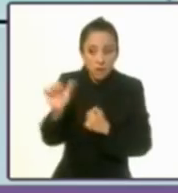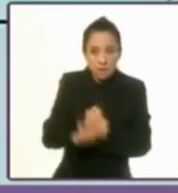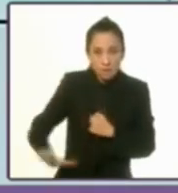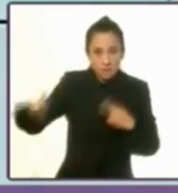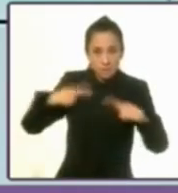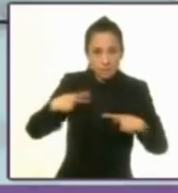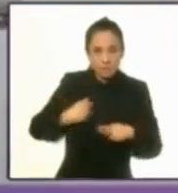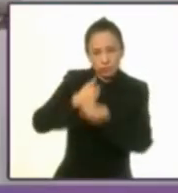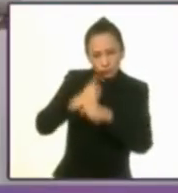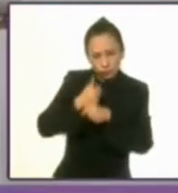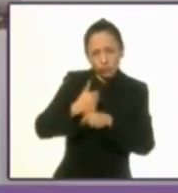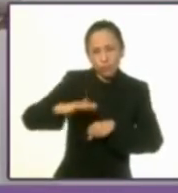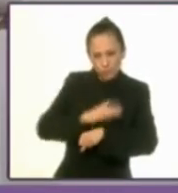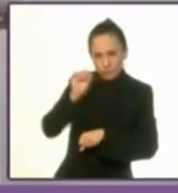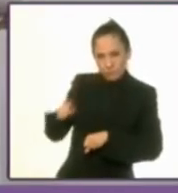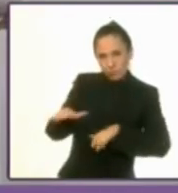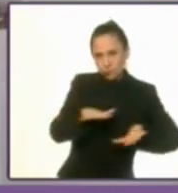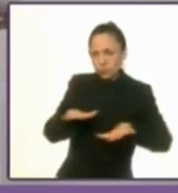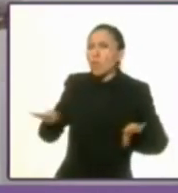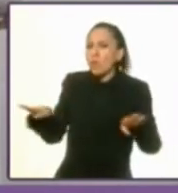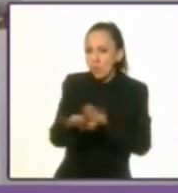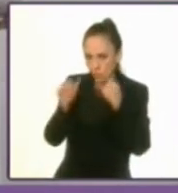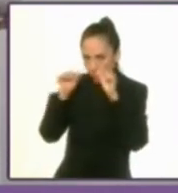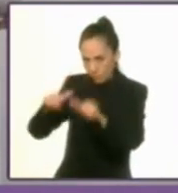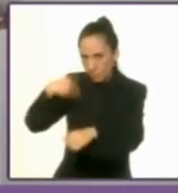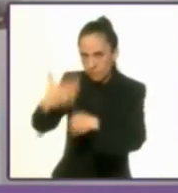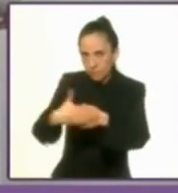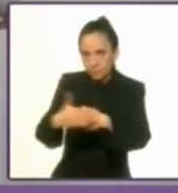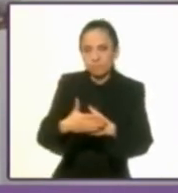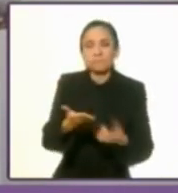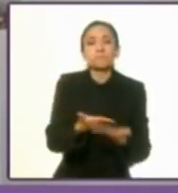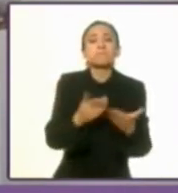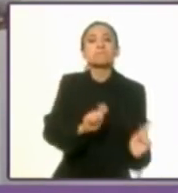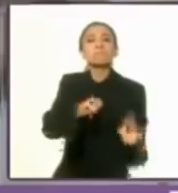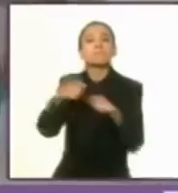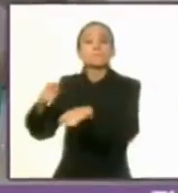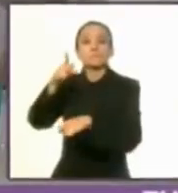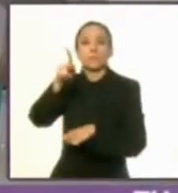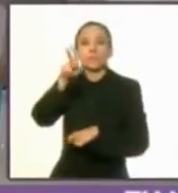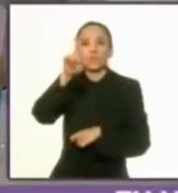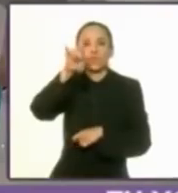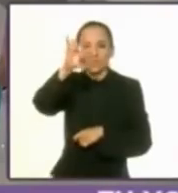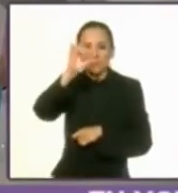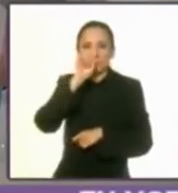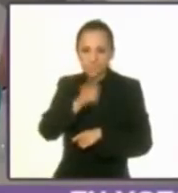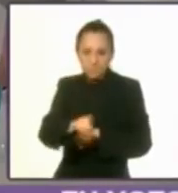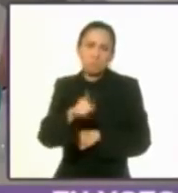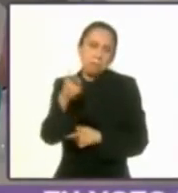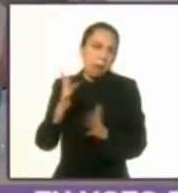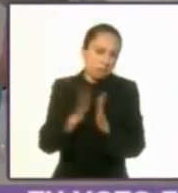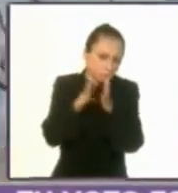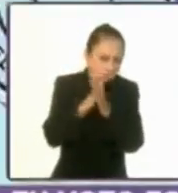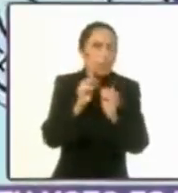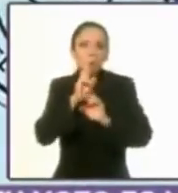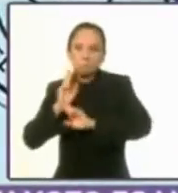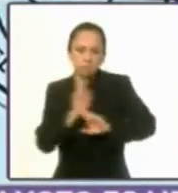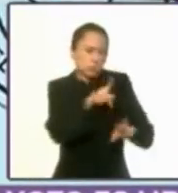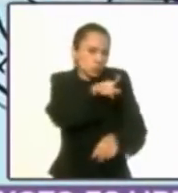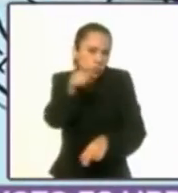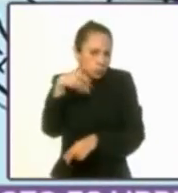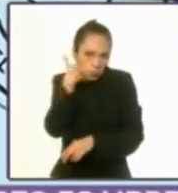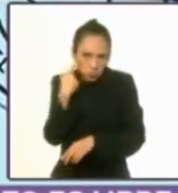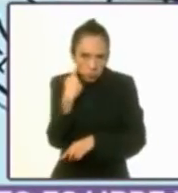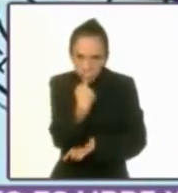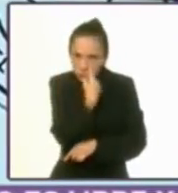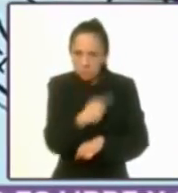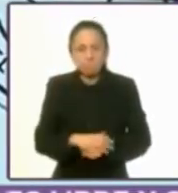sismo purificación carpinteyro tiene la voz para intervenir replicar lo que usted desee que sí